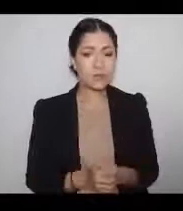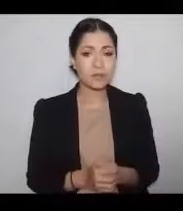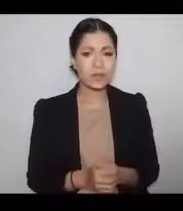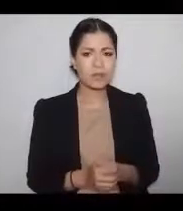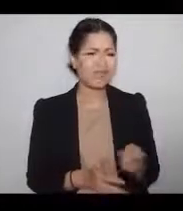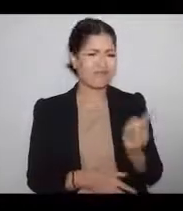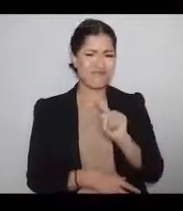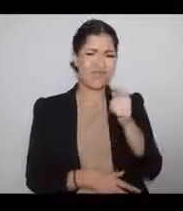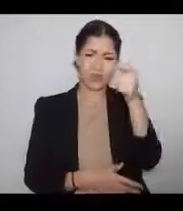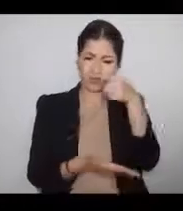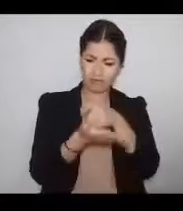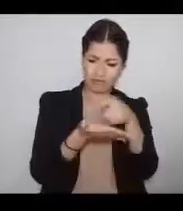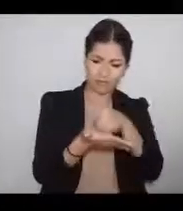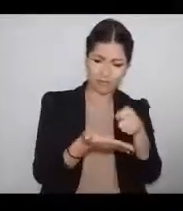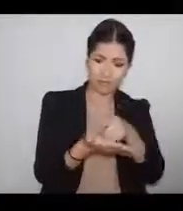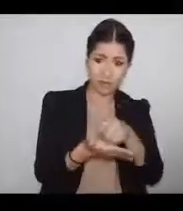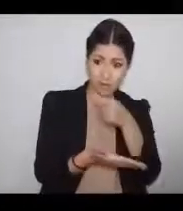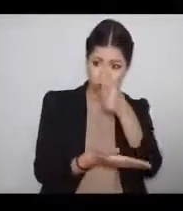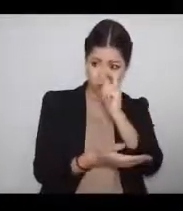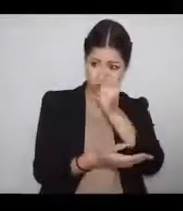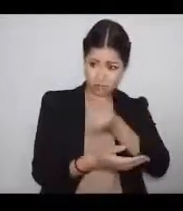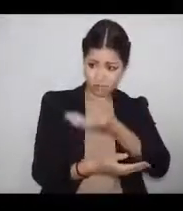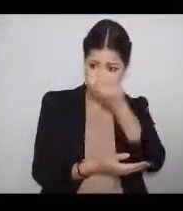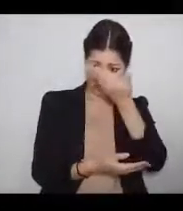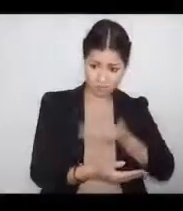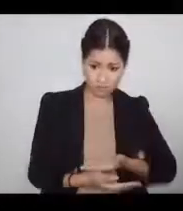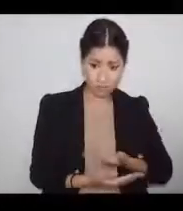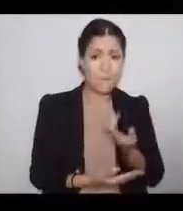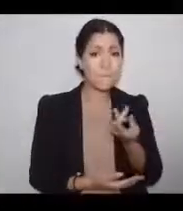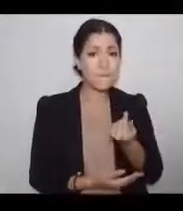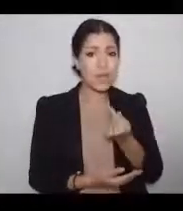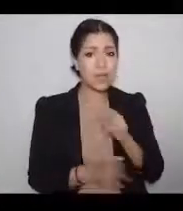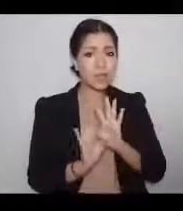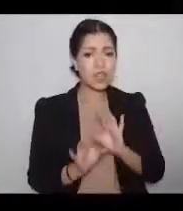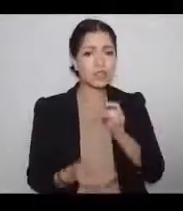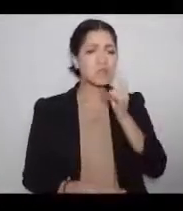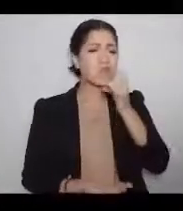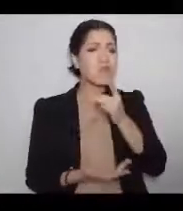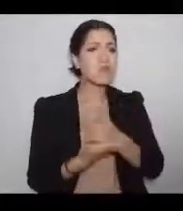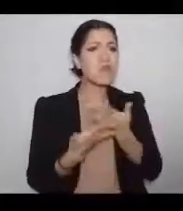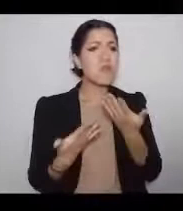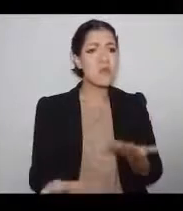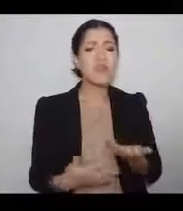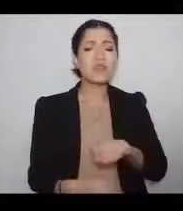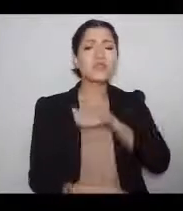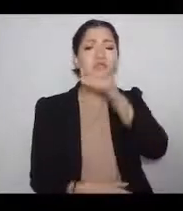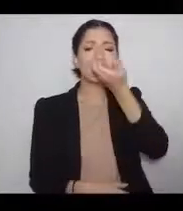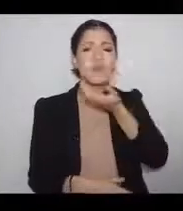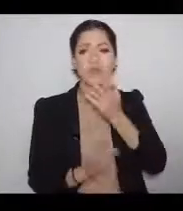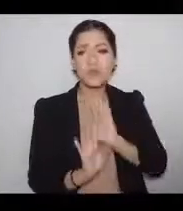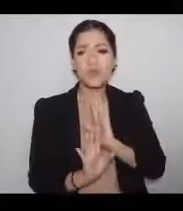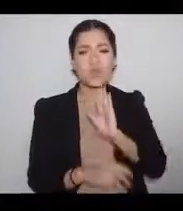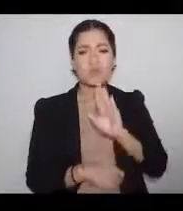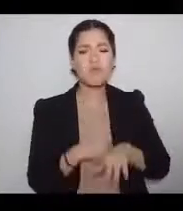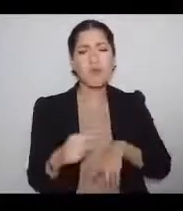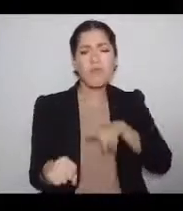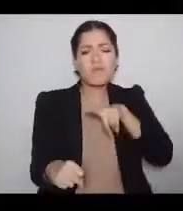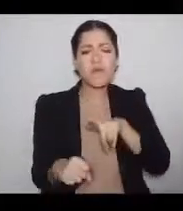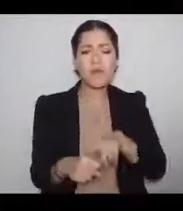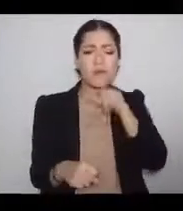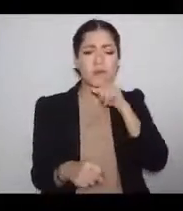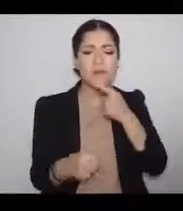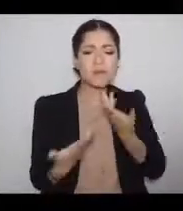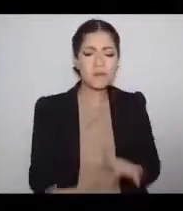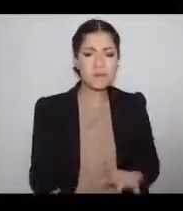perro. Un perro que se conforma con migas de pan y con mover la cola a los desconocidos. No, no eres